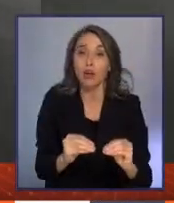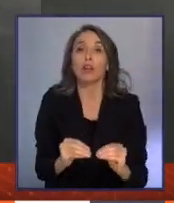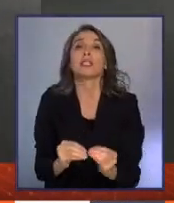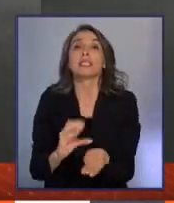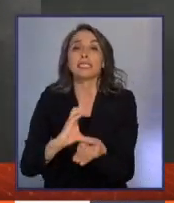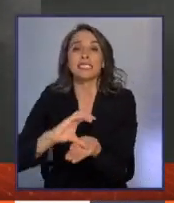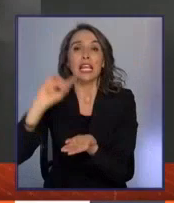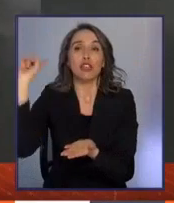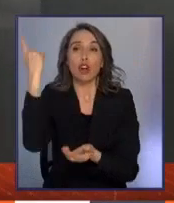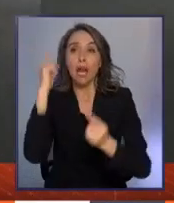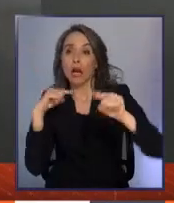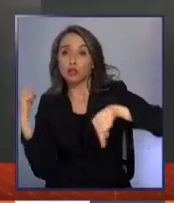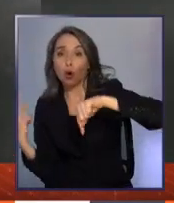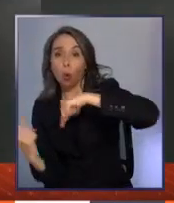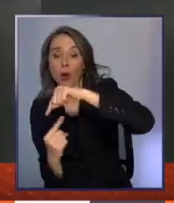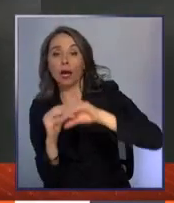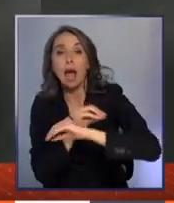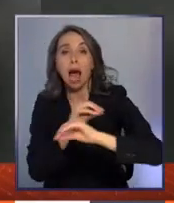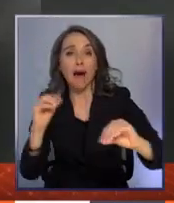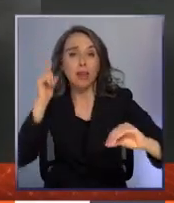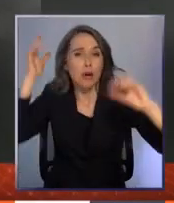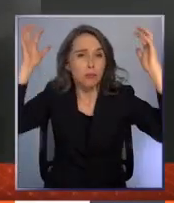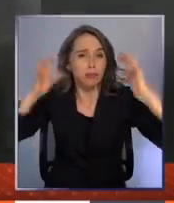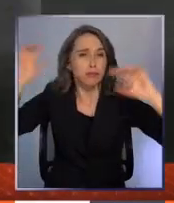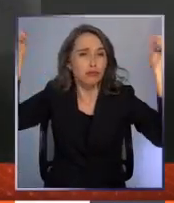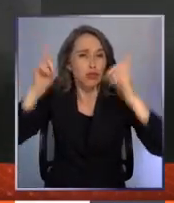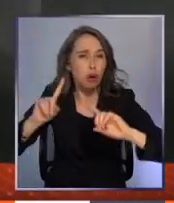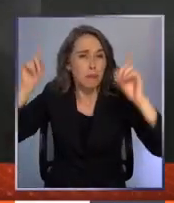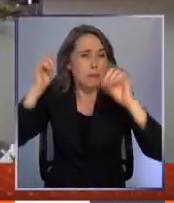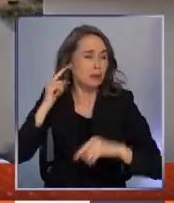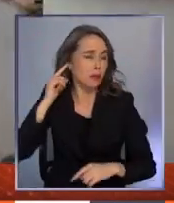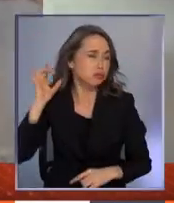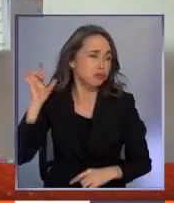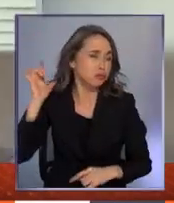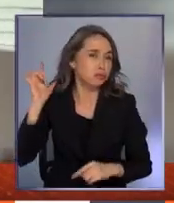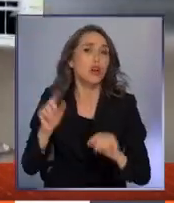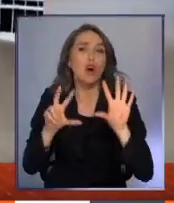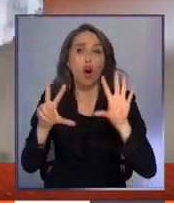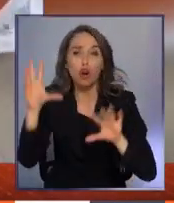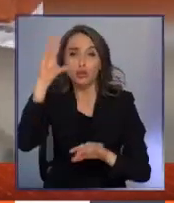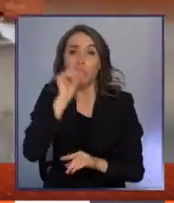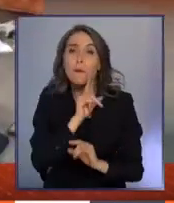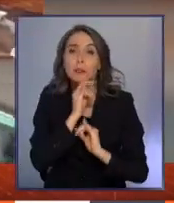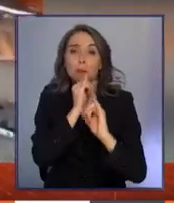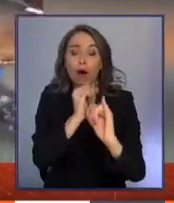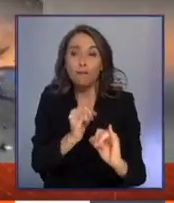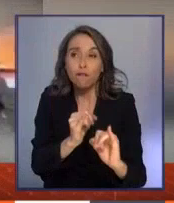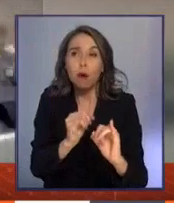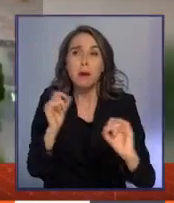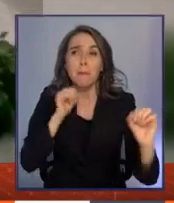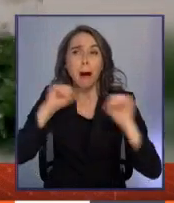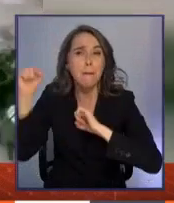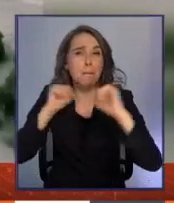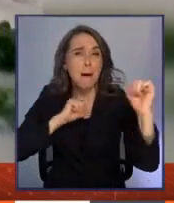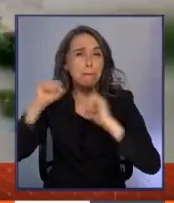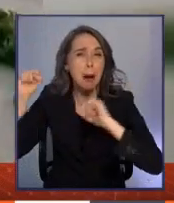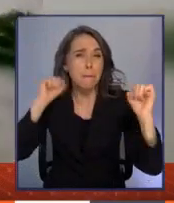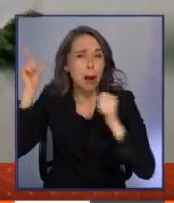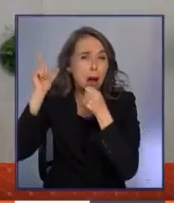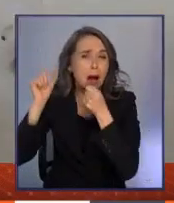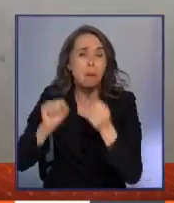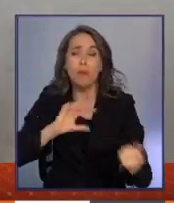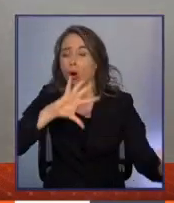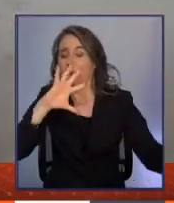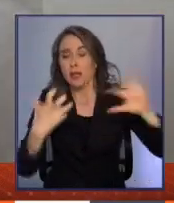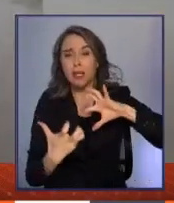de Huracanes ha alertado de alguna manera en su último informe a las 8 de la noche sobre la posibilidad de una destrucción extrema,